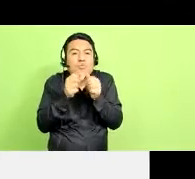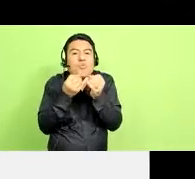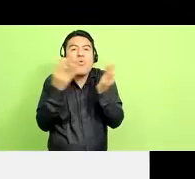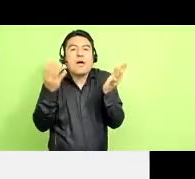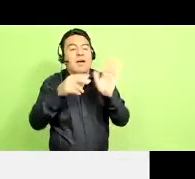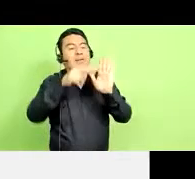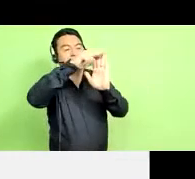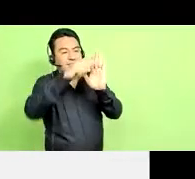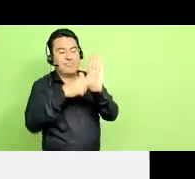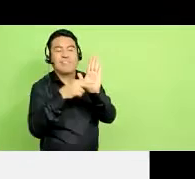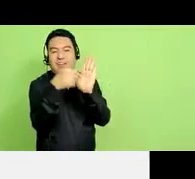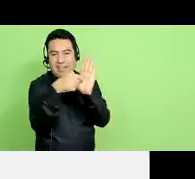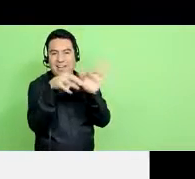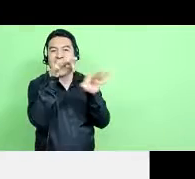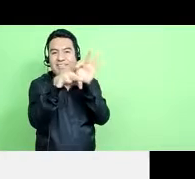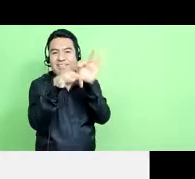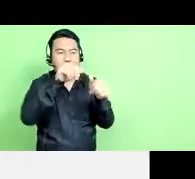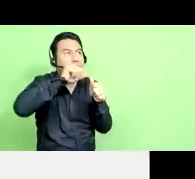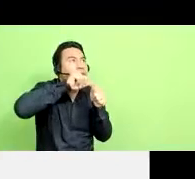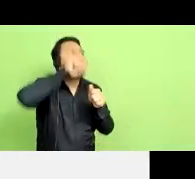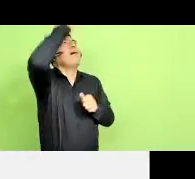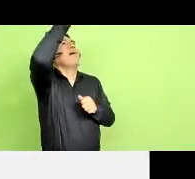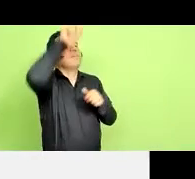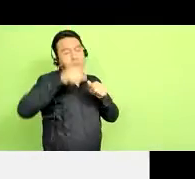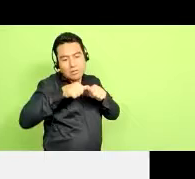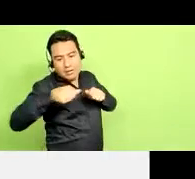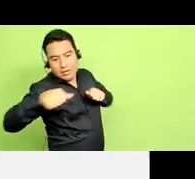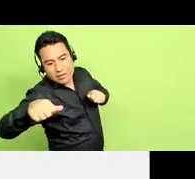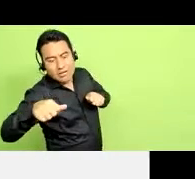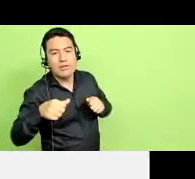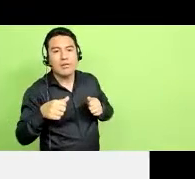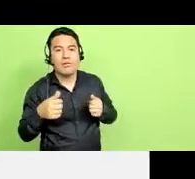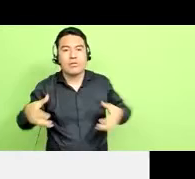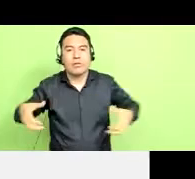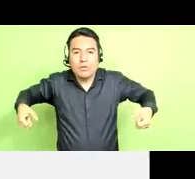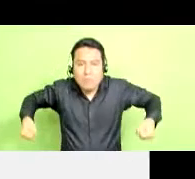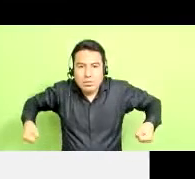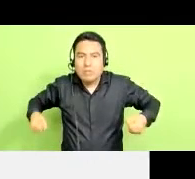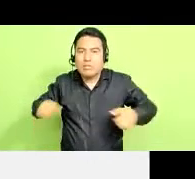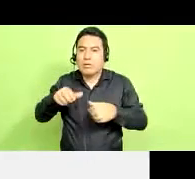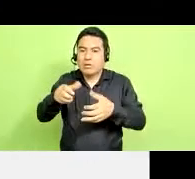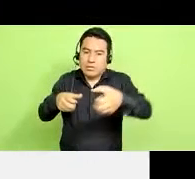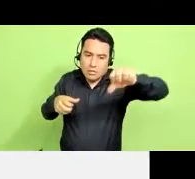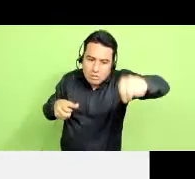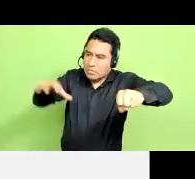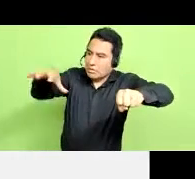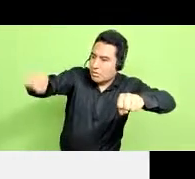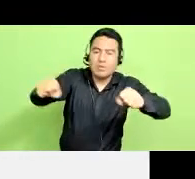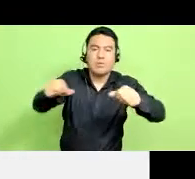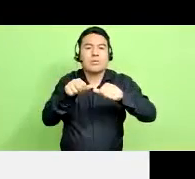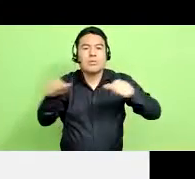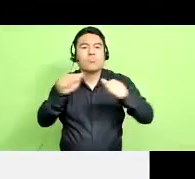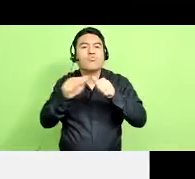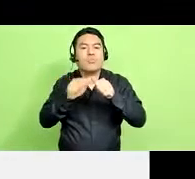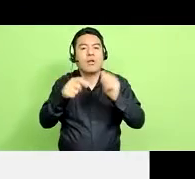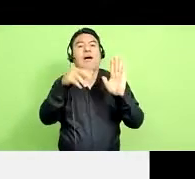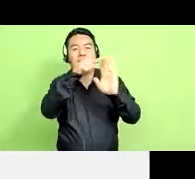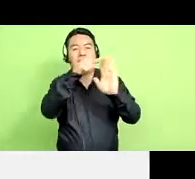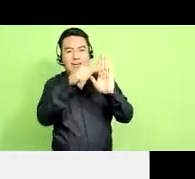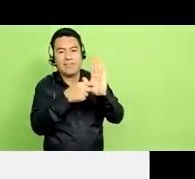normas las alturas en este asiento apoyo entre otros elementos están estableciendo